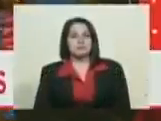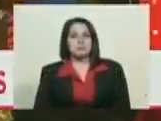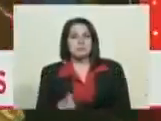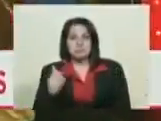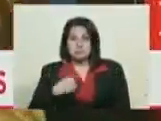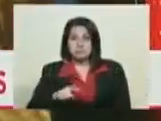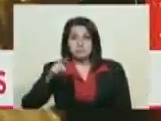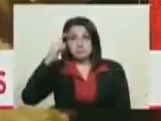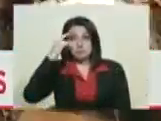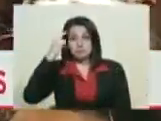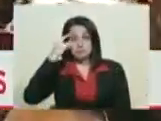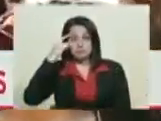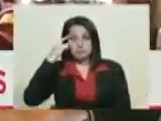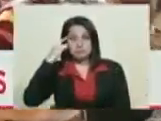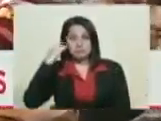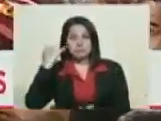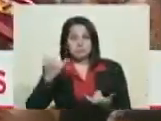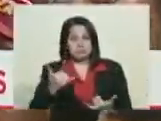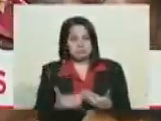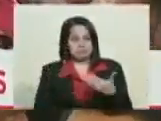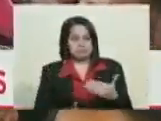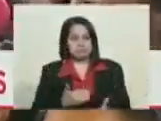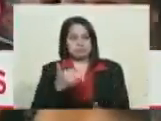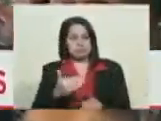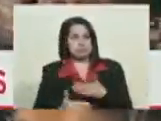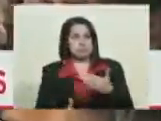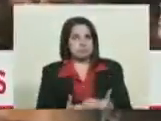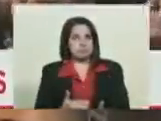porque sé que ahora vamos a poder avanzar.